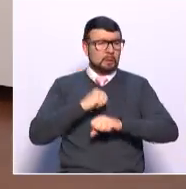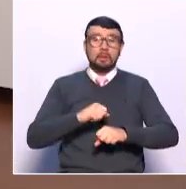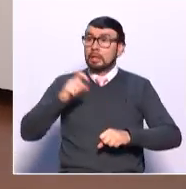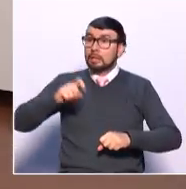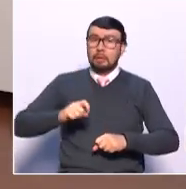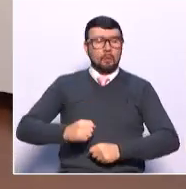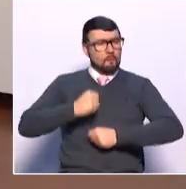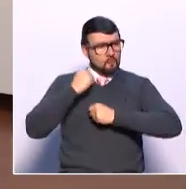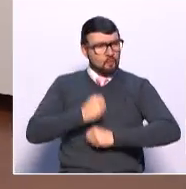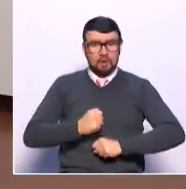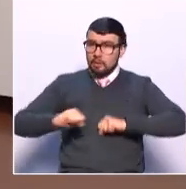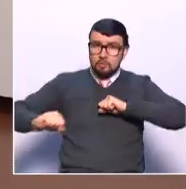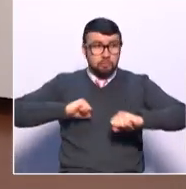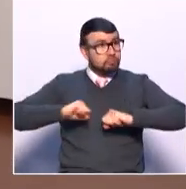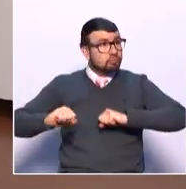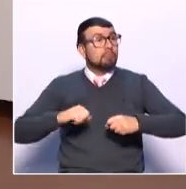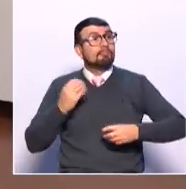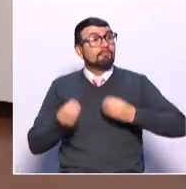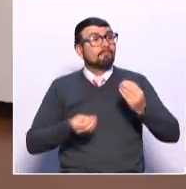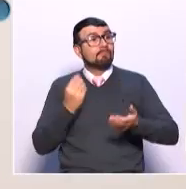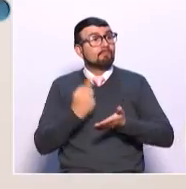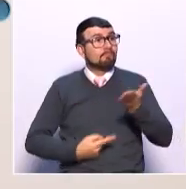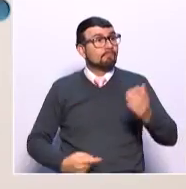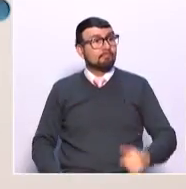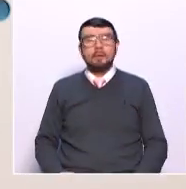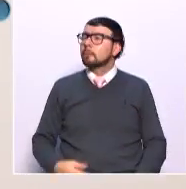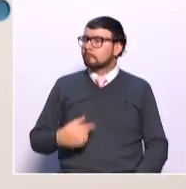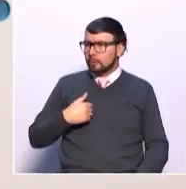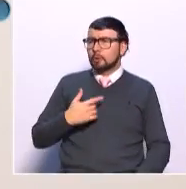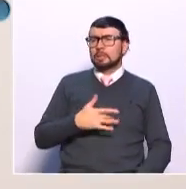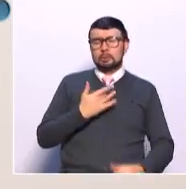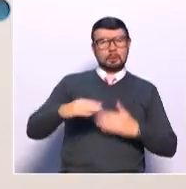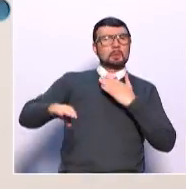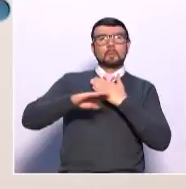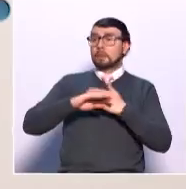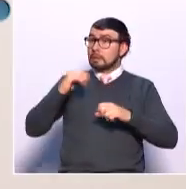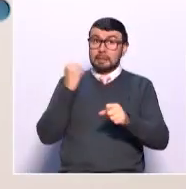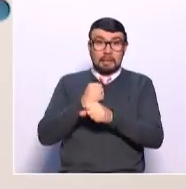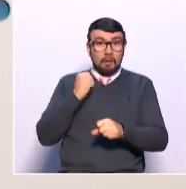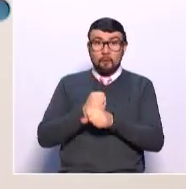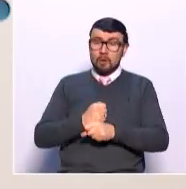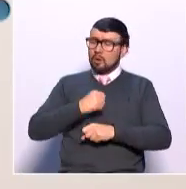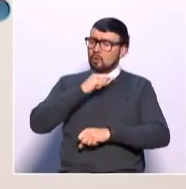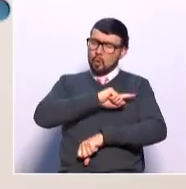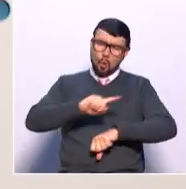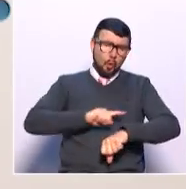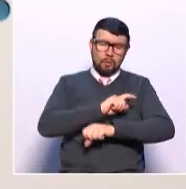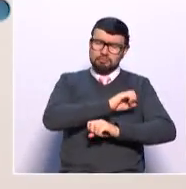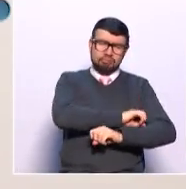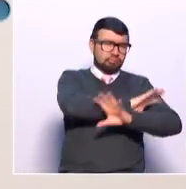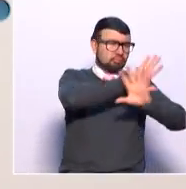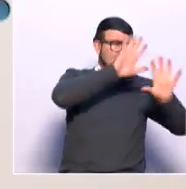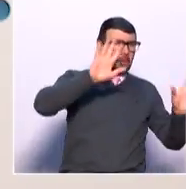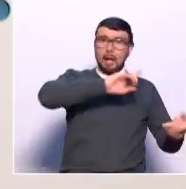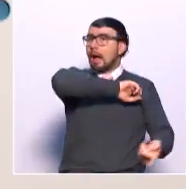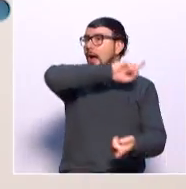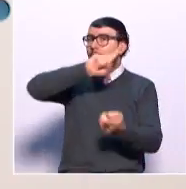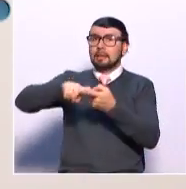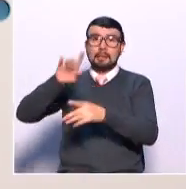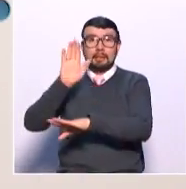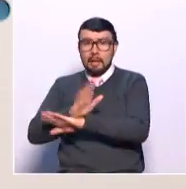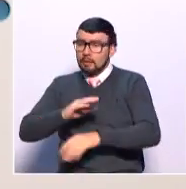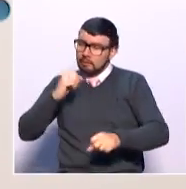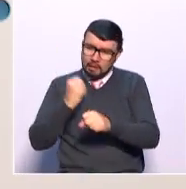hay energía pues a mí me pasa lo mismo las horas laborales son desde muy temprano hasta muy tarde y